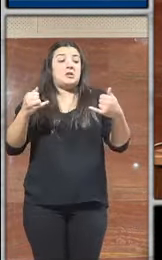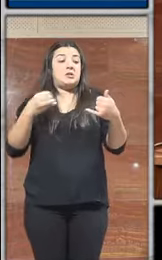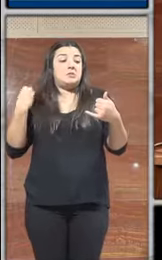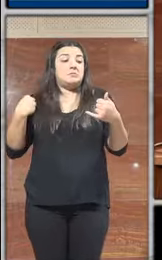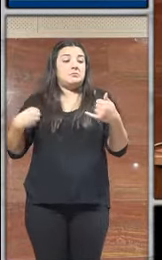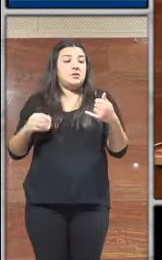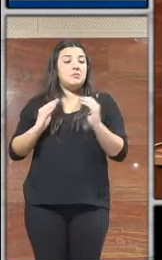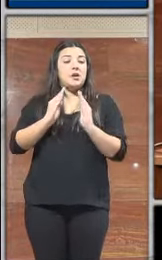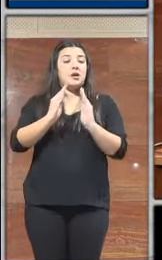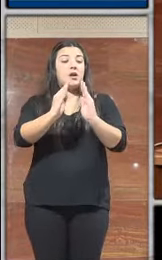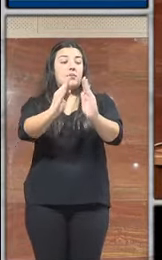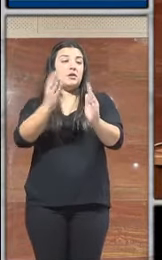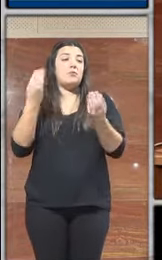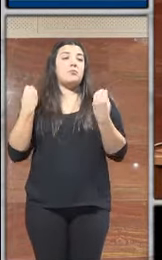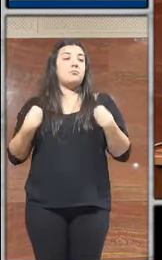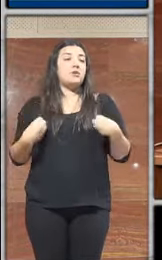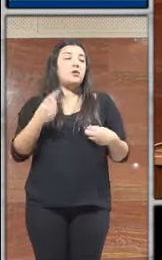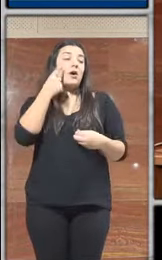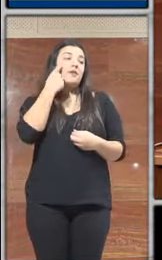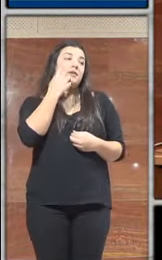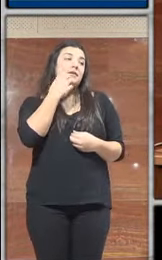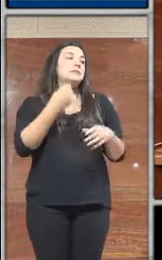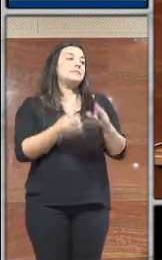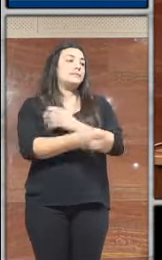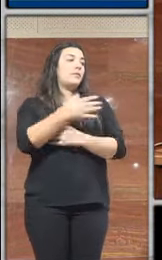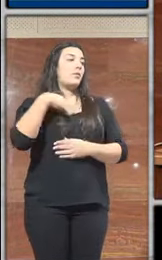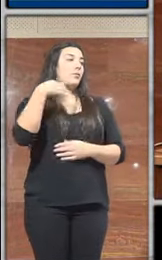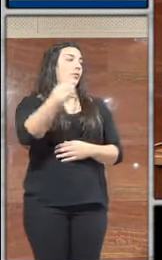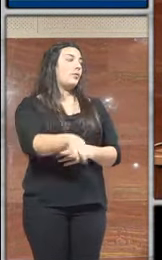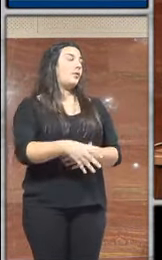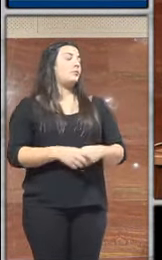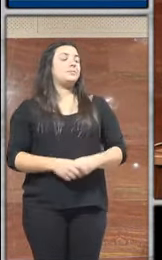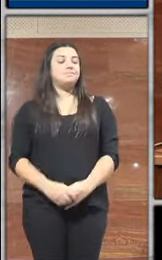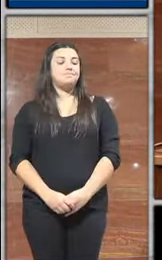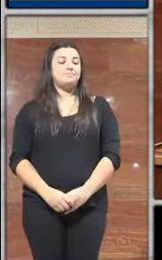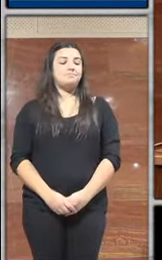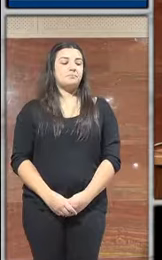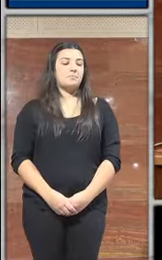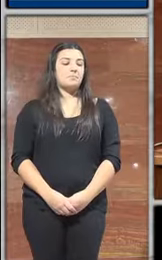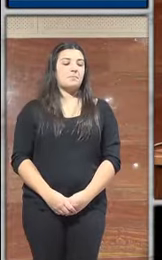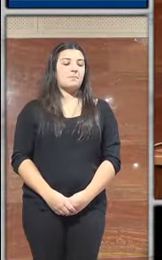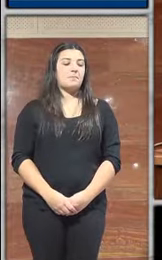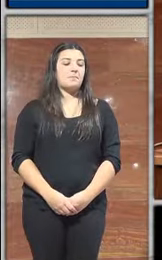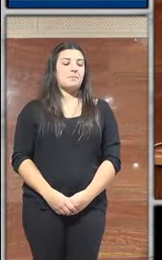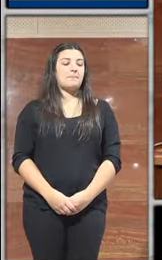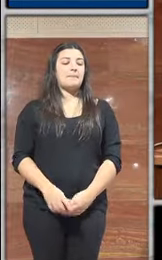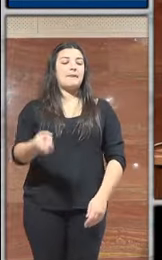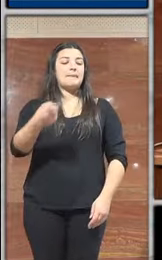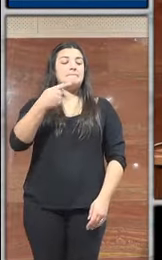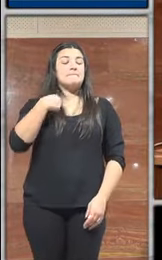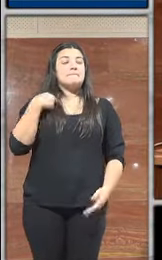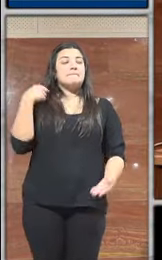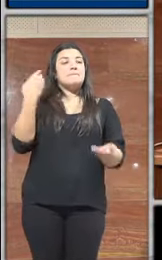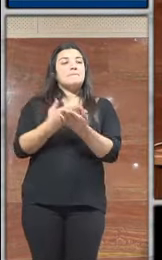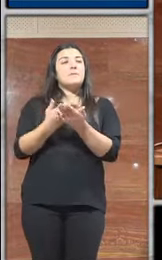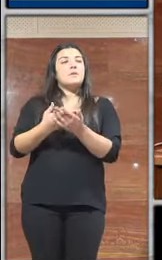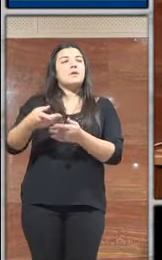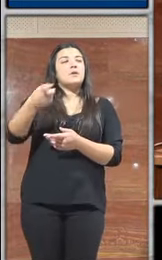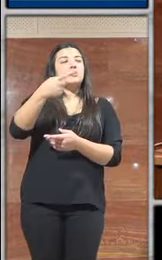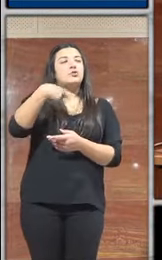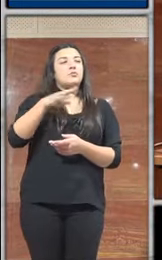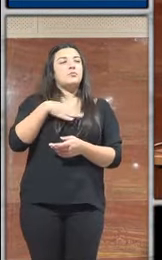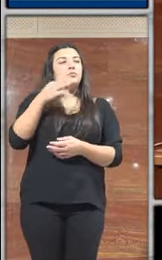si pudiéramos acometer alguno de ellos yo ahora lo que os pediría en los diez minutos que nos queden es que podamos identificar a socios potenciales